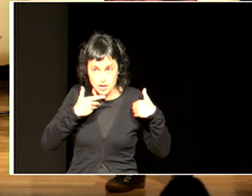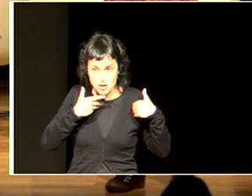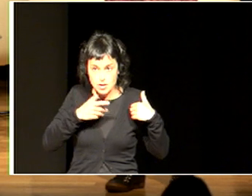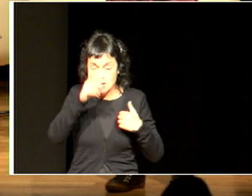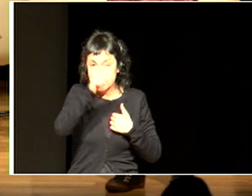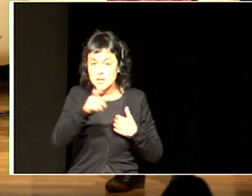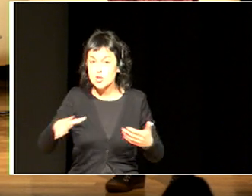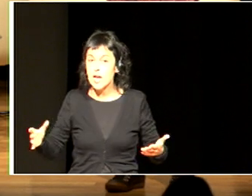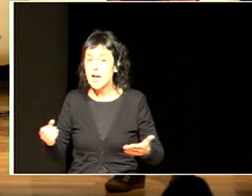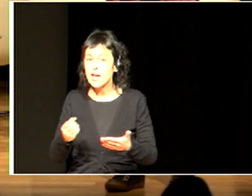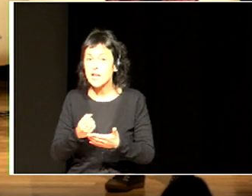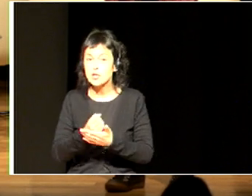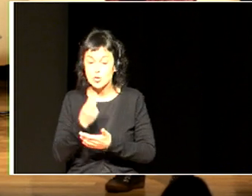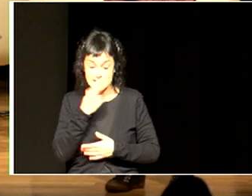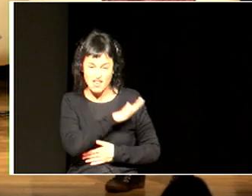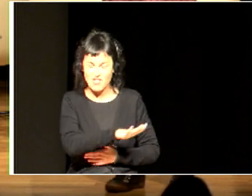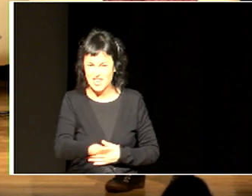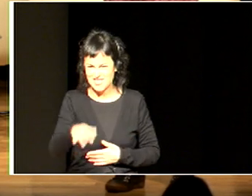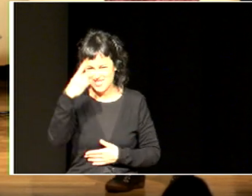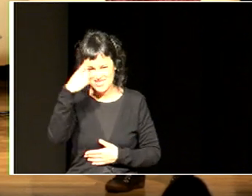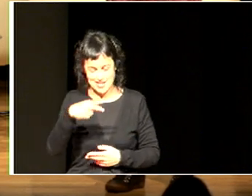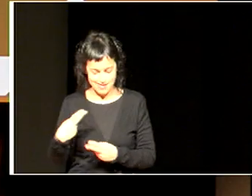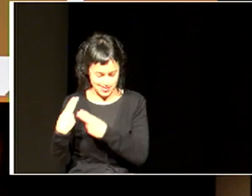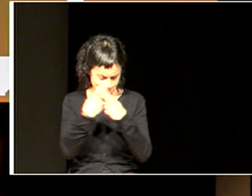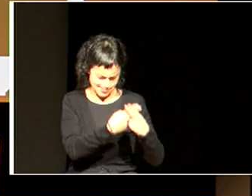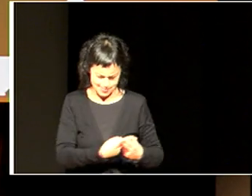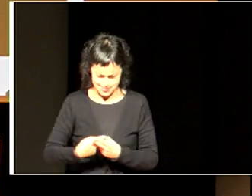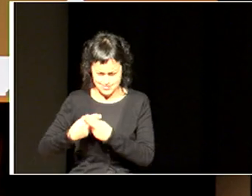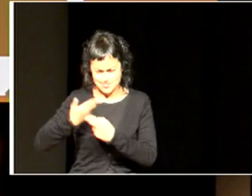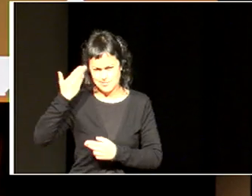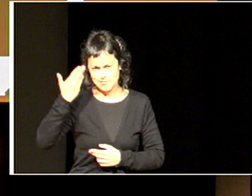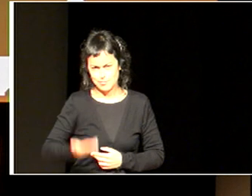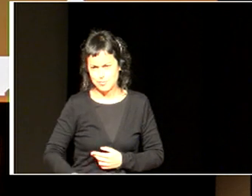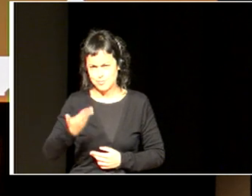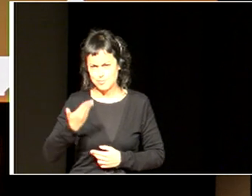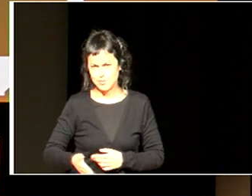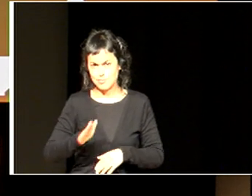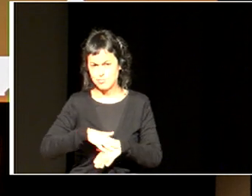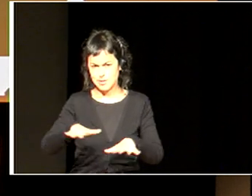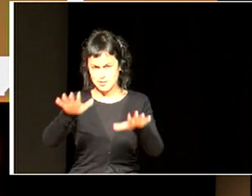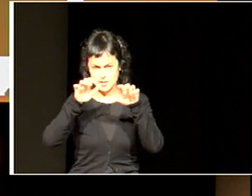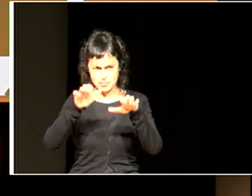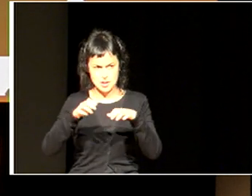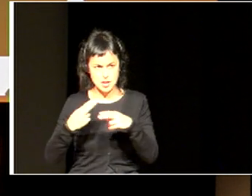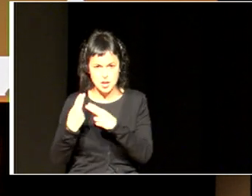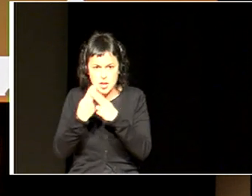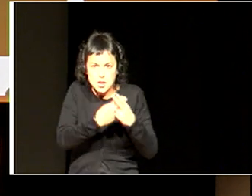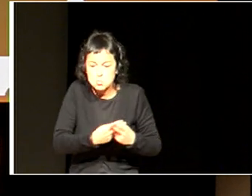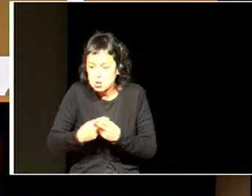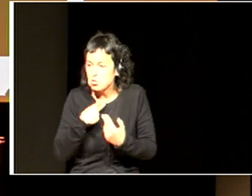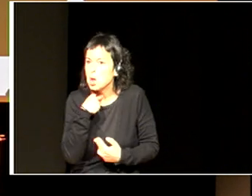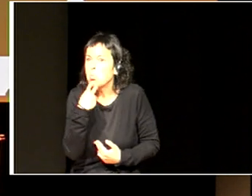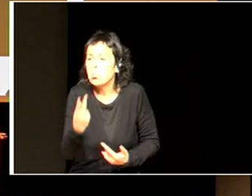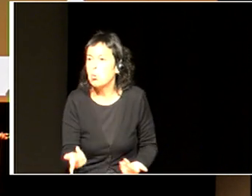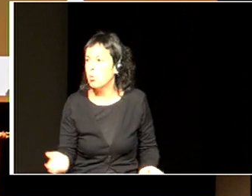sabe que la exploración es lo fundamental para el aprendizaje exploración hasta de su propia voz o cuando